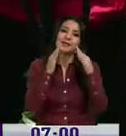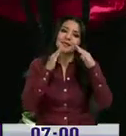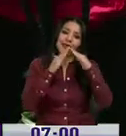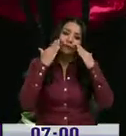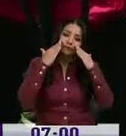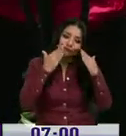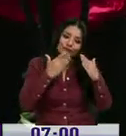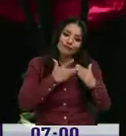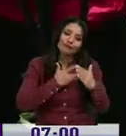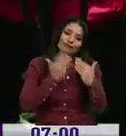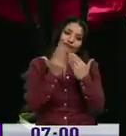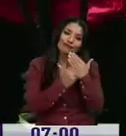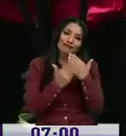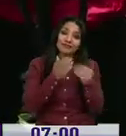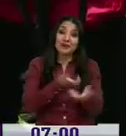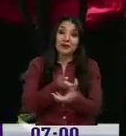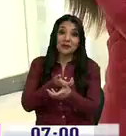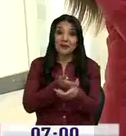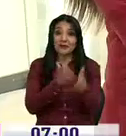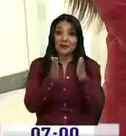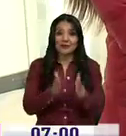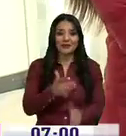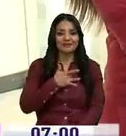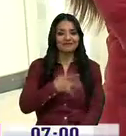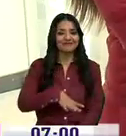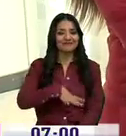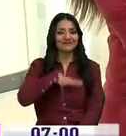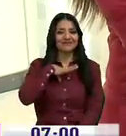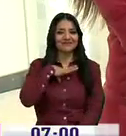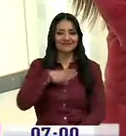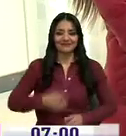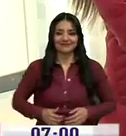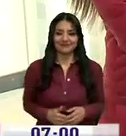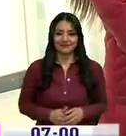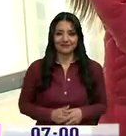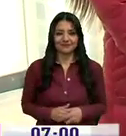enorgullece a los bomberos, informó Patricia Aldaz.